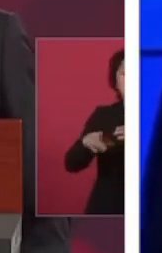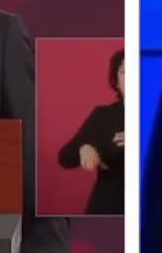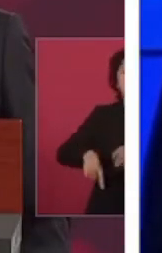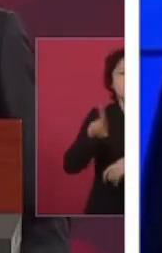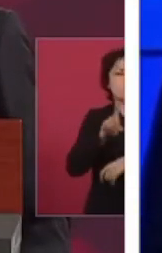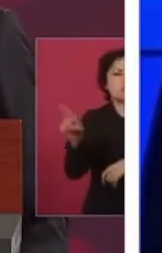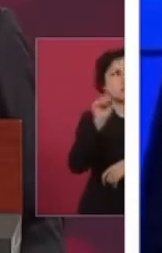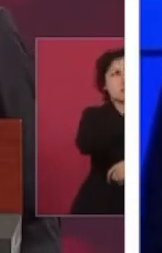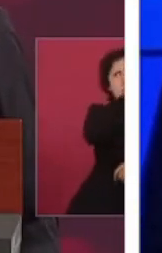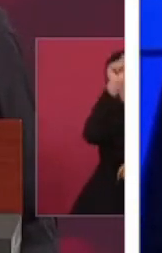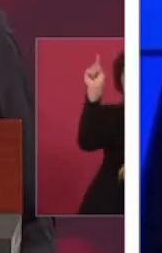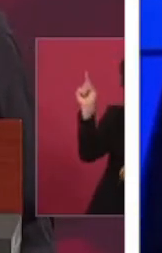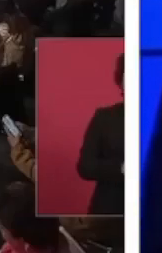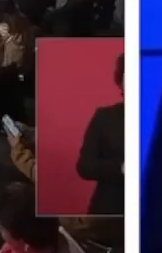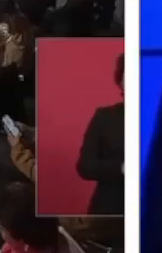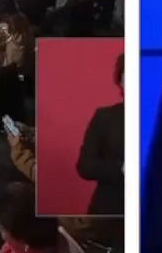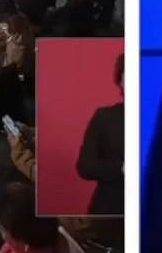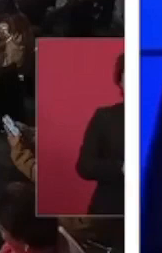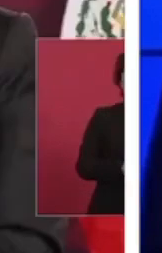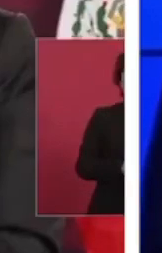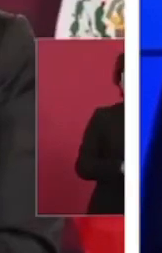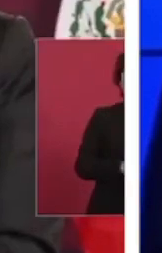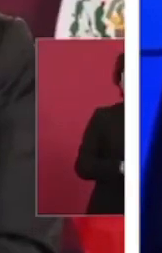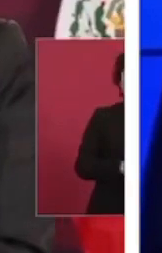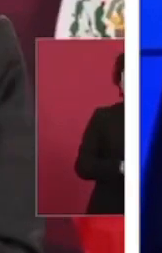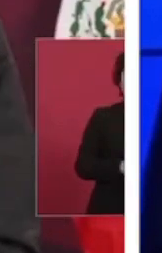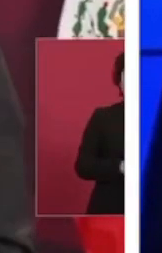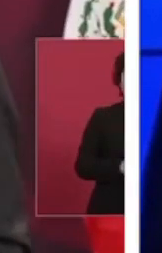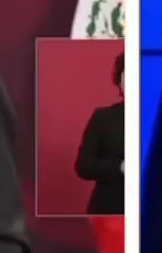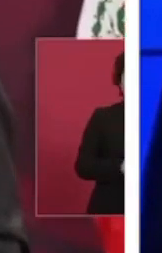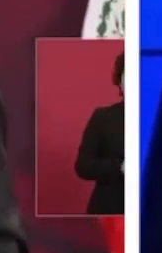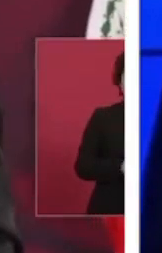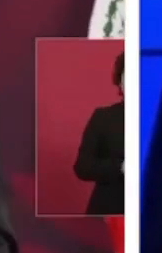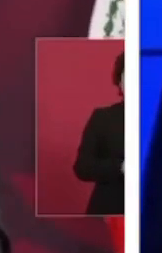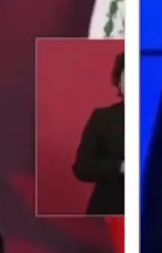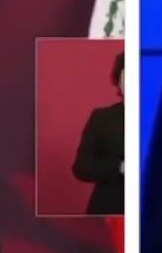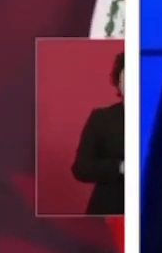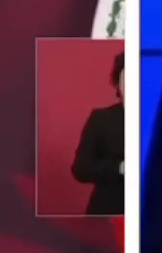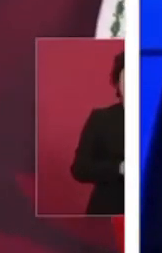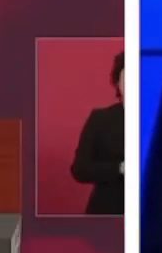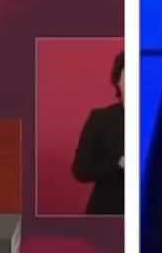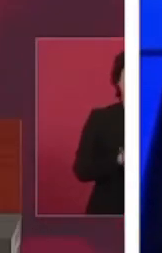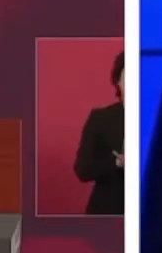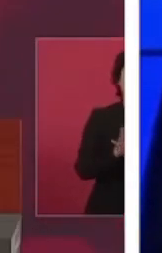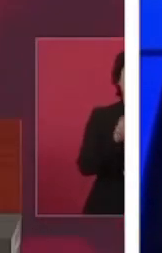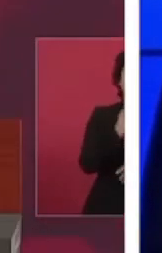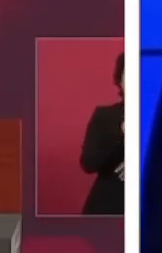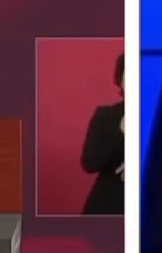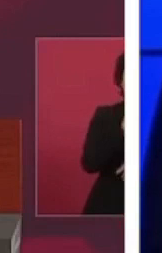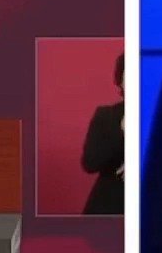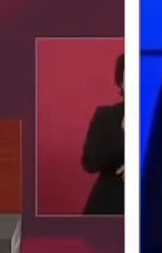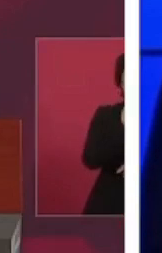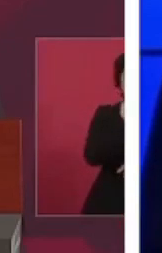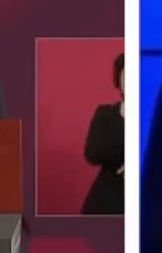vivir en la miseria, digamos, y vivir en violencia y vivir en una situación verdaderamente paupérrima donde solamente le va bien a